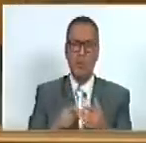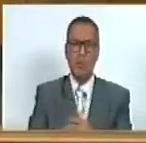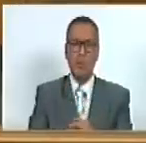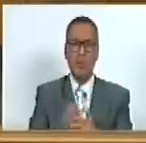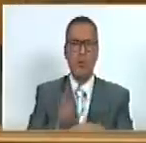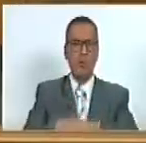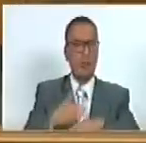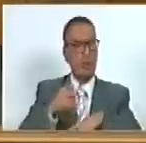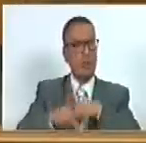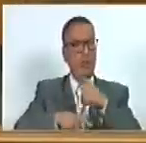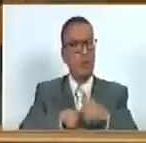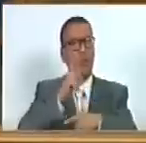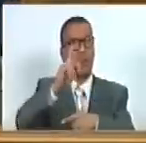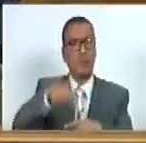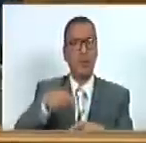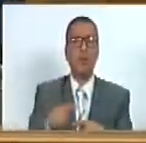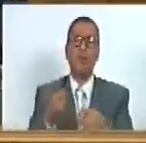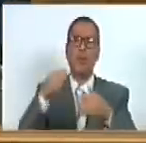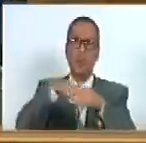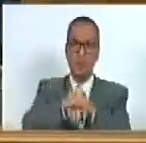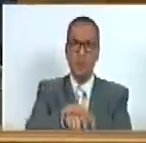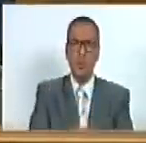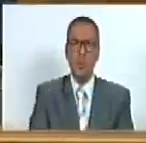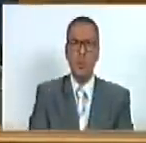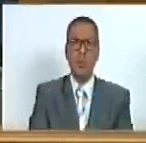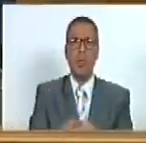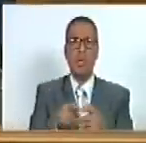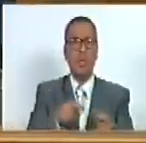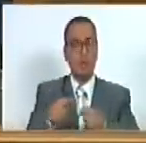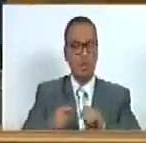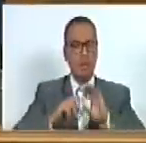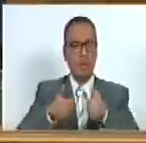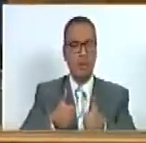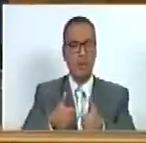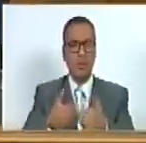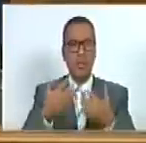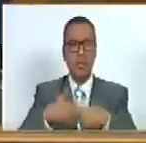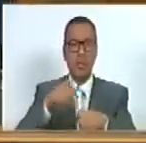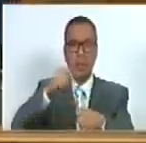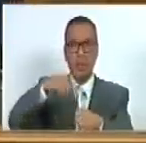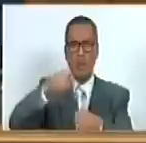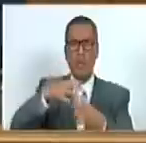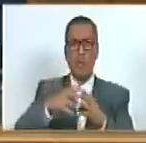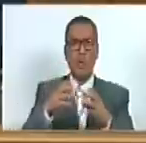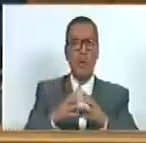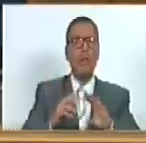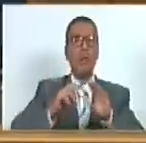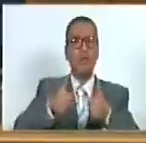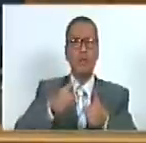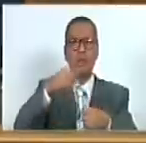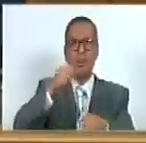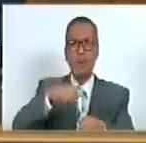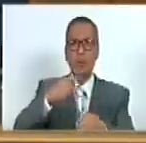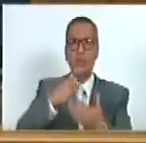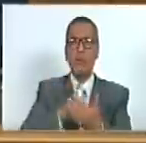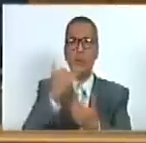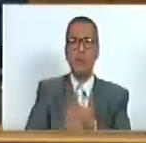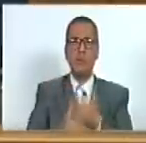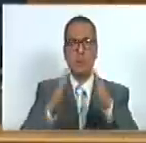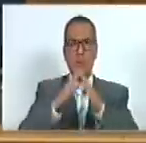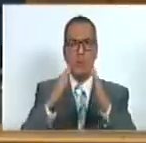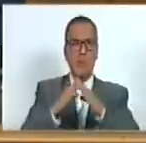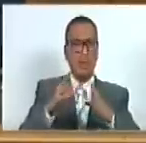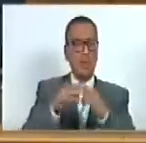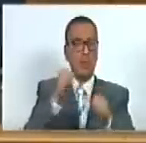porque el proceso es también que incluye activar las cajas de ahorro, activar el plan de vivienda para